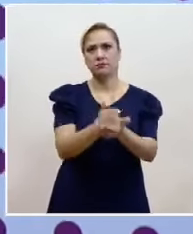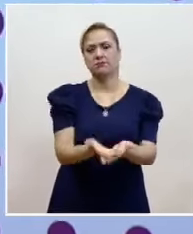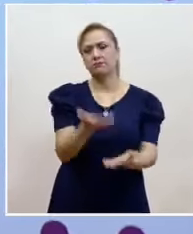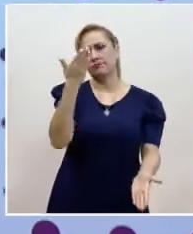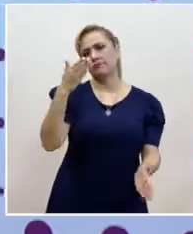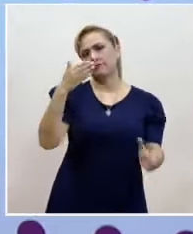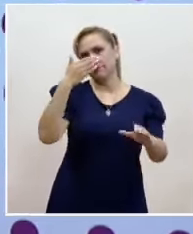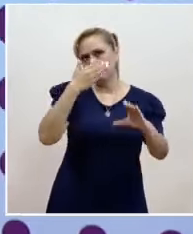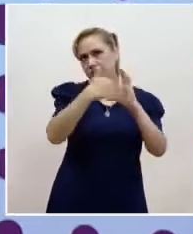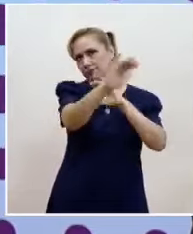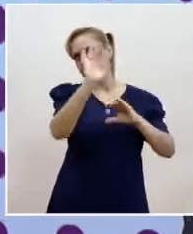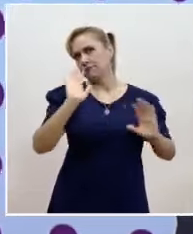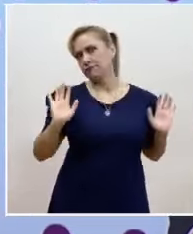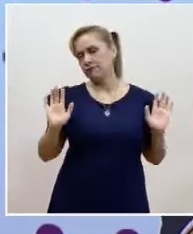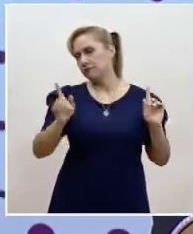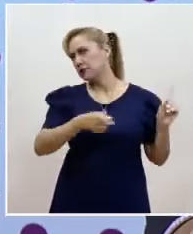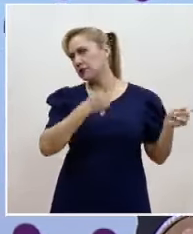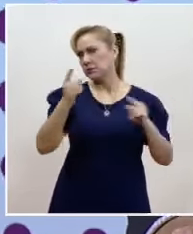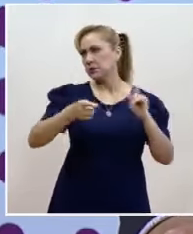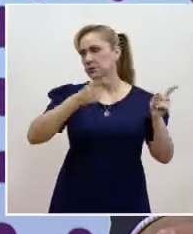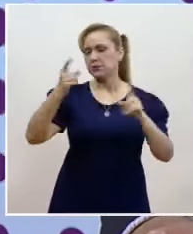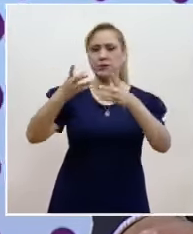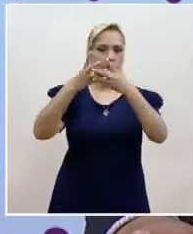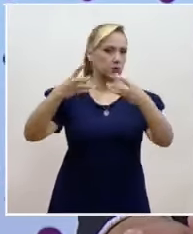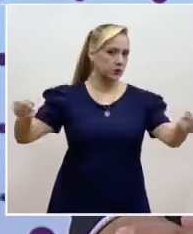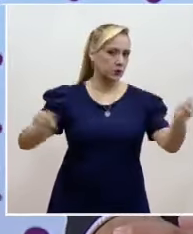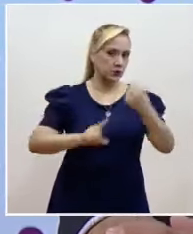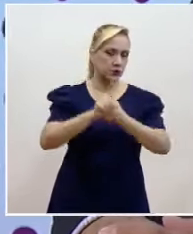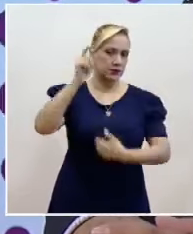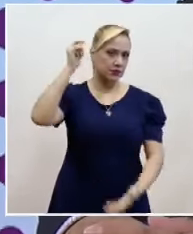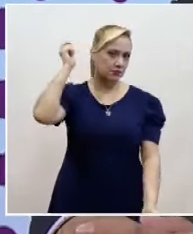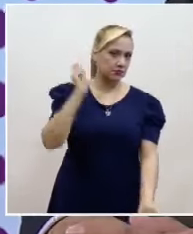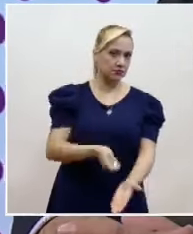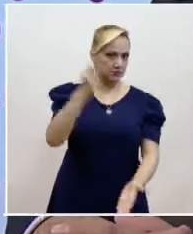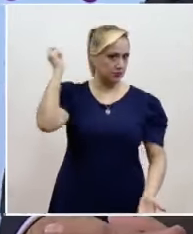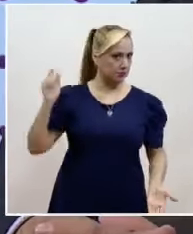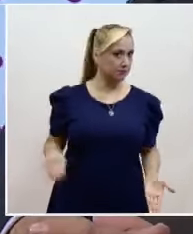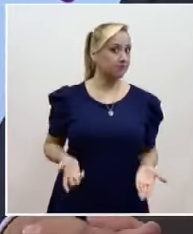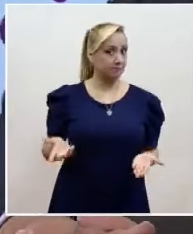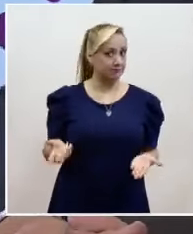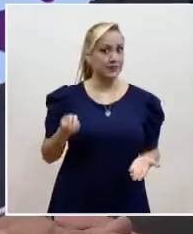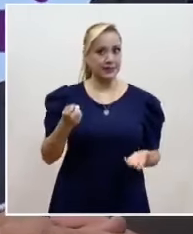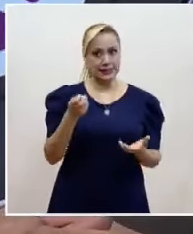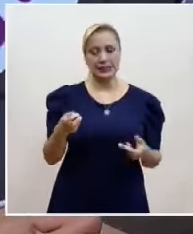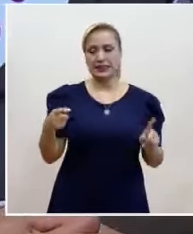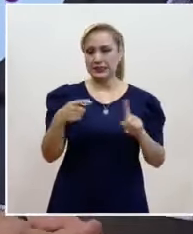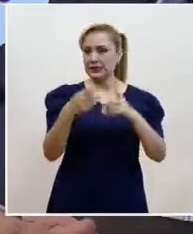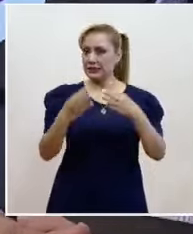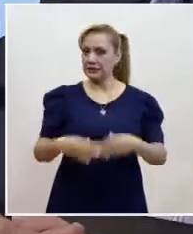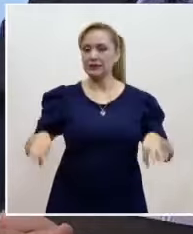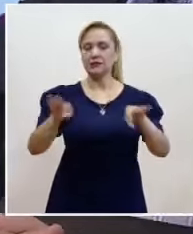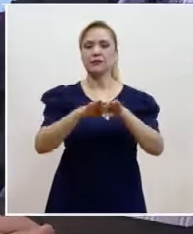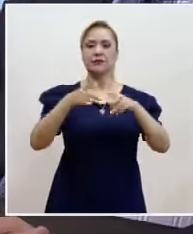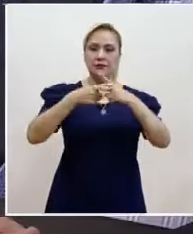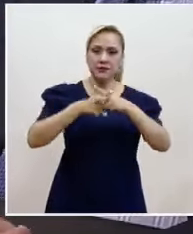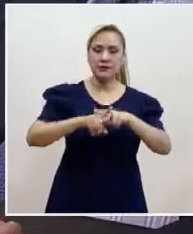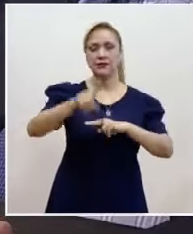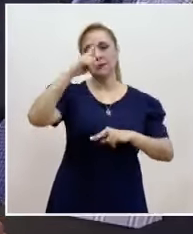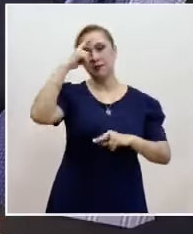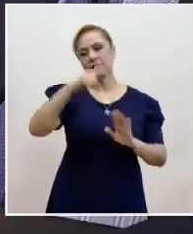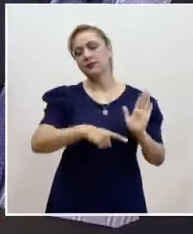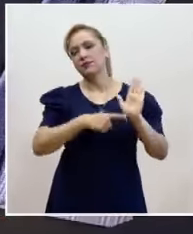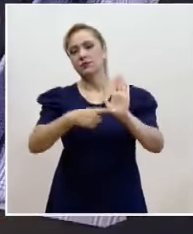demanda y que ahí se resolviera un asunto. Entonces, esto me parece que hubo un énfasis mayúsculo porque es como inicia todo proceso con la